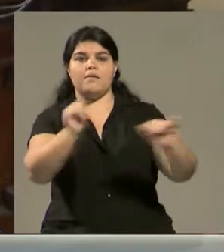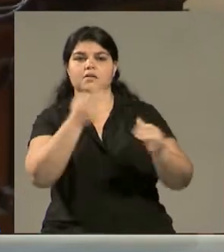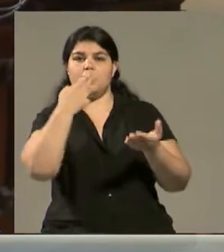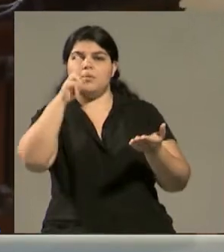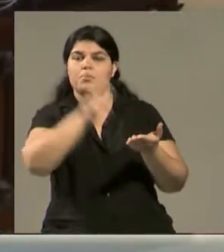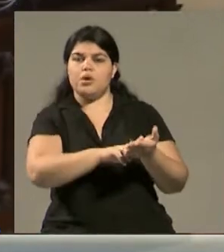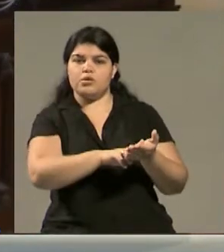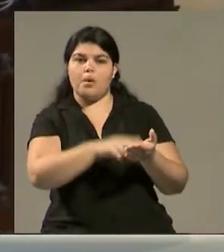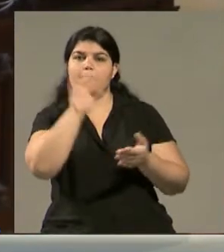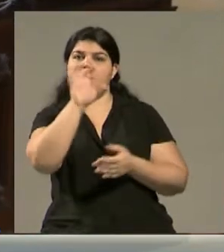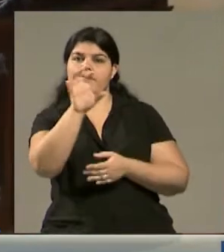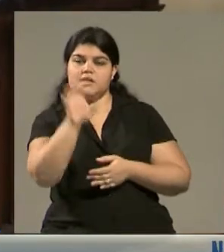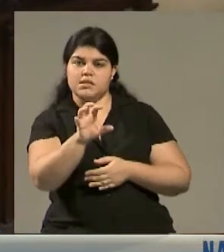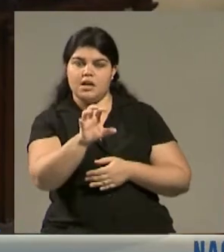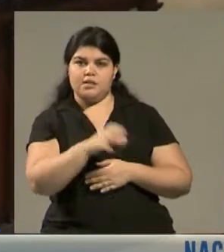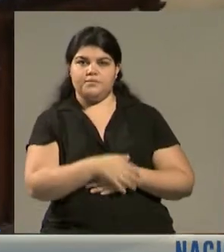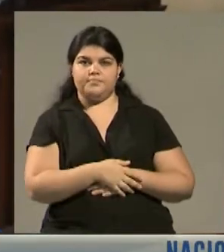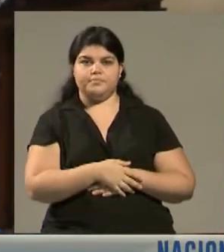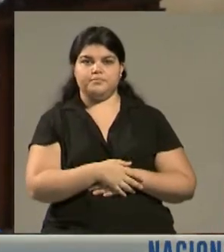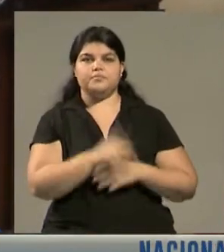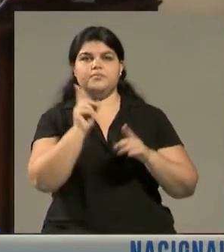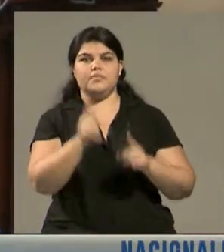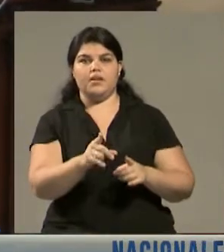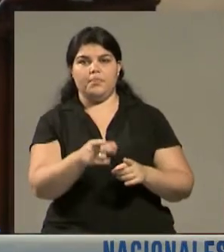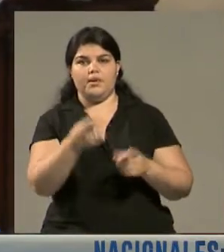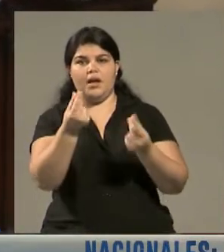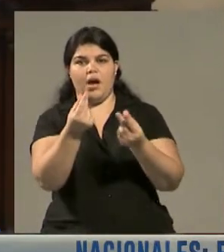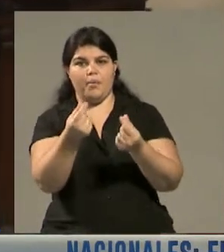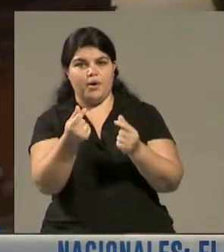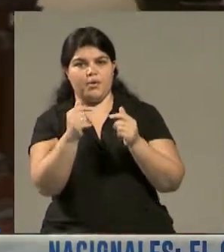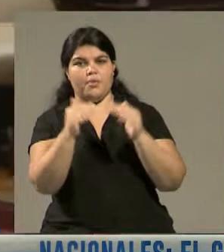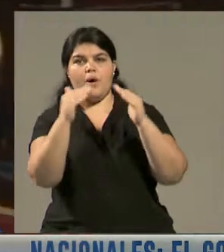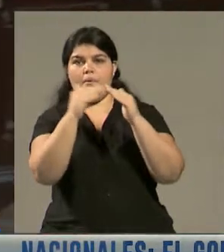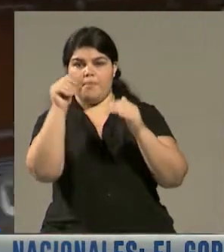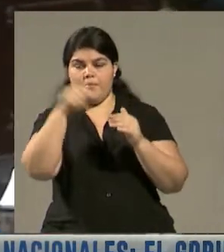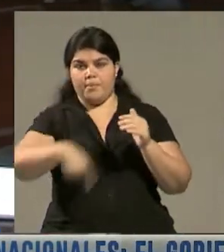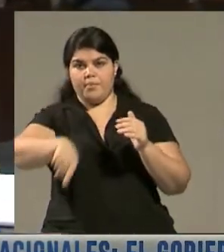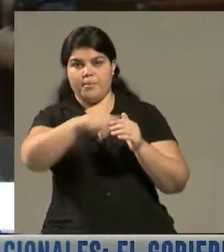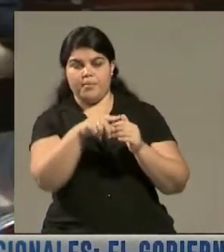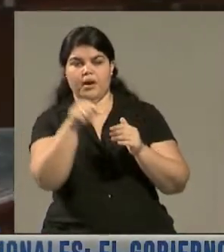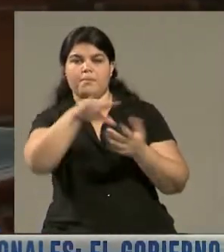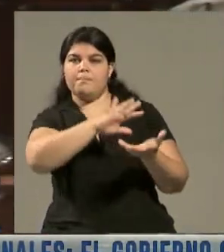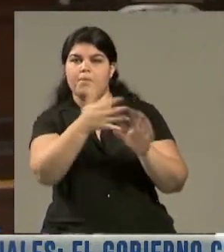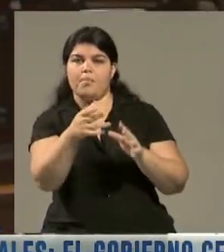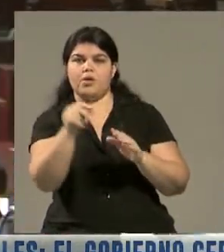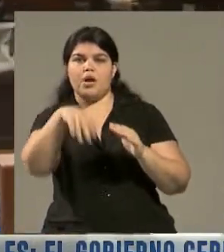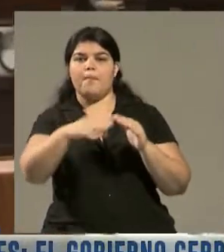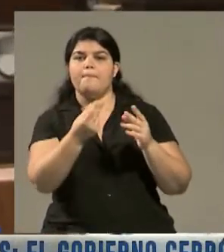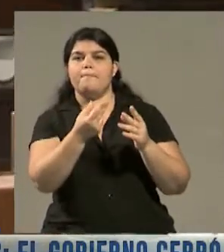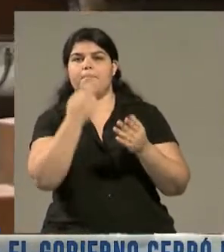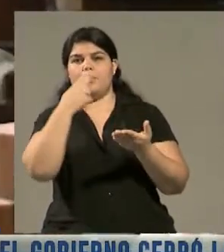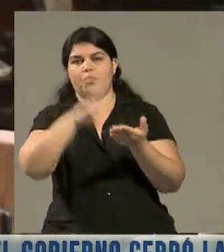impuestos provinciales y se va a fijar el avalúo fiscal de las propiedades, un número sobre el que se calcula el impuesto inmobiliario.